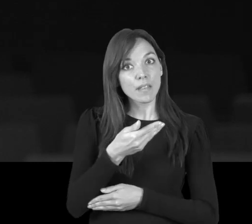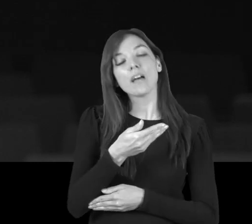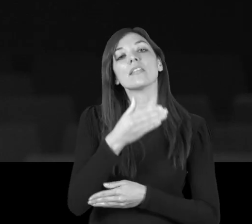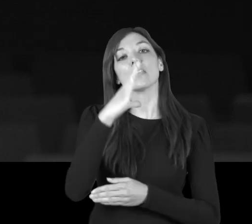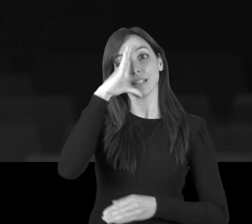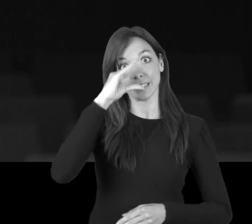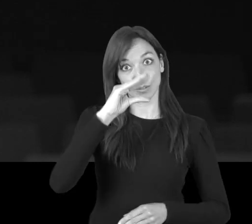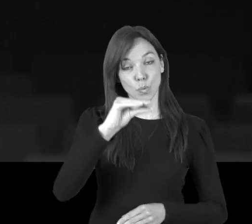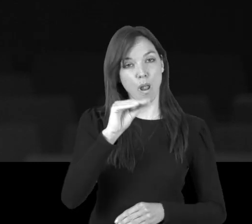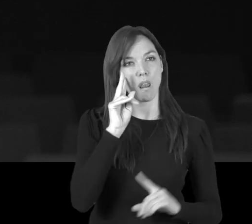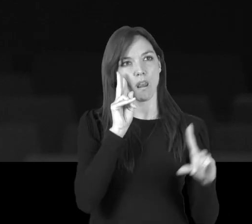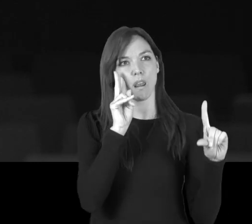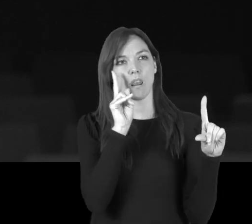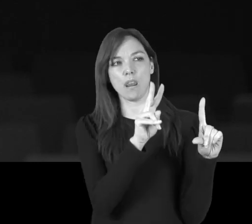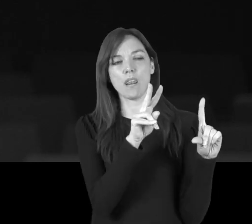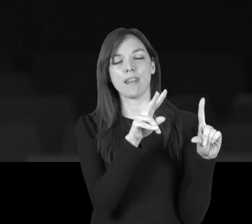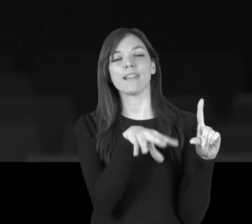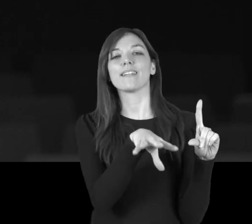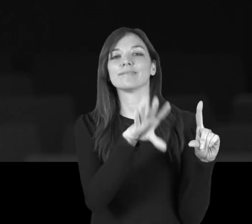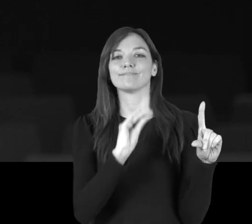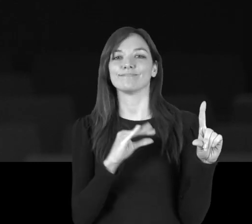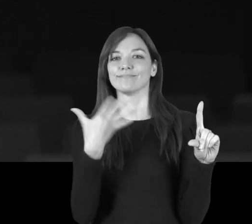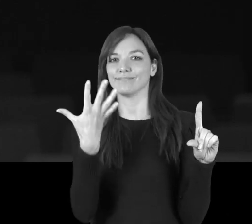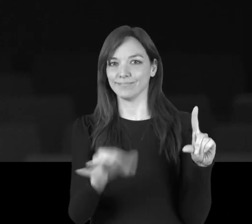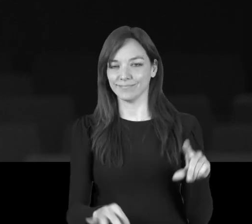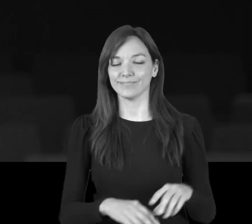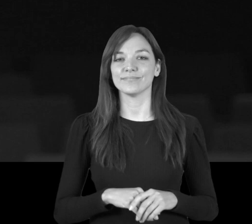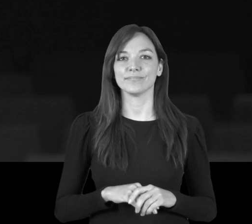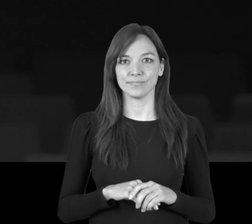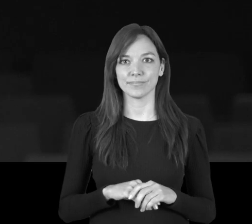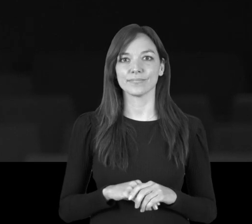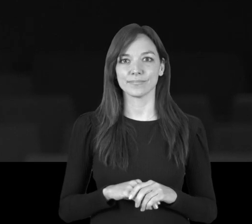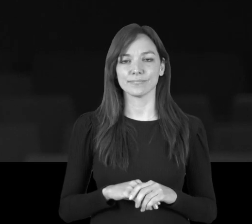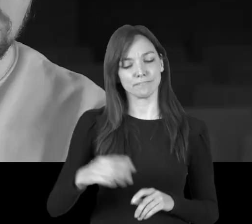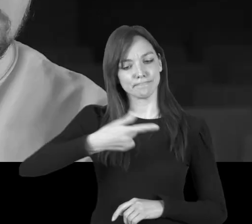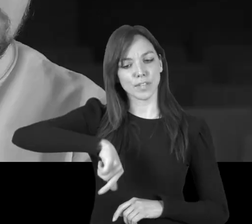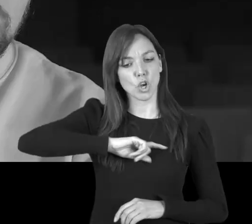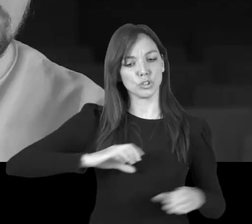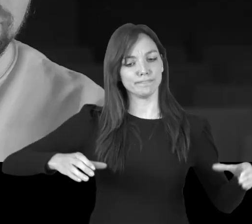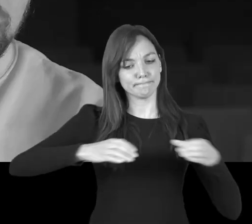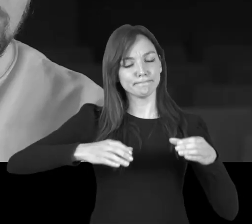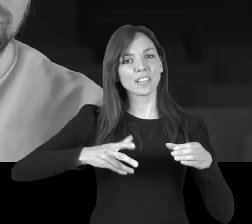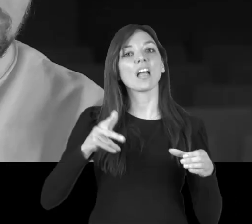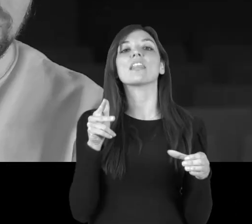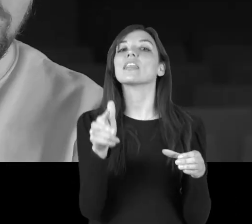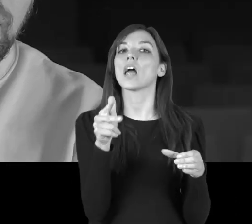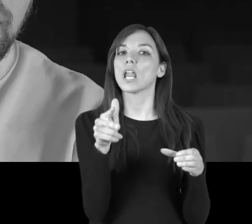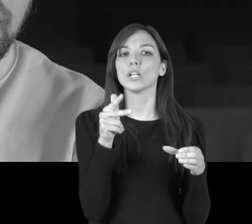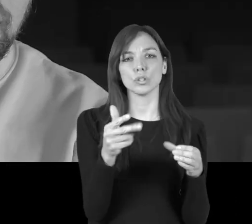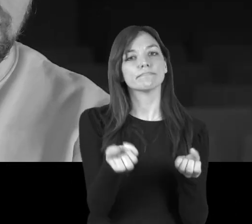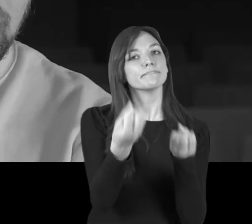todo con las personas de capacidad intelectual y tenemos